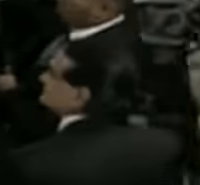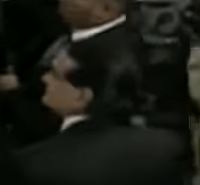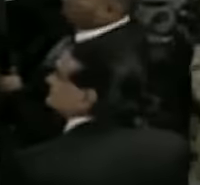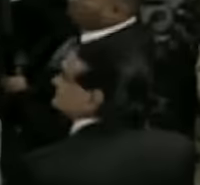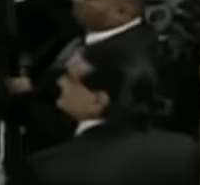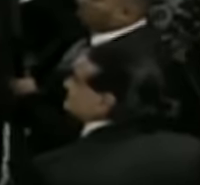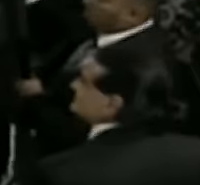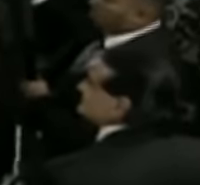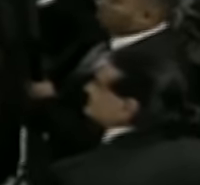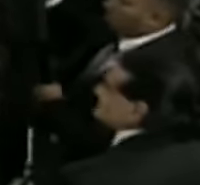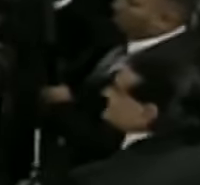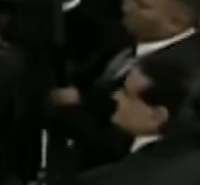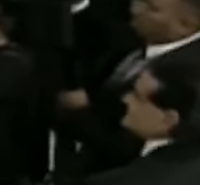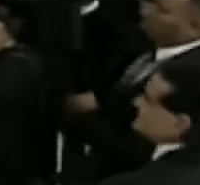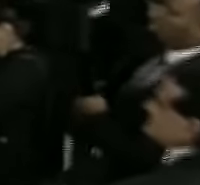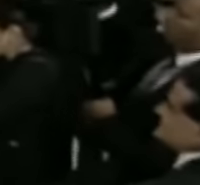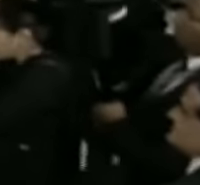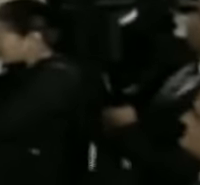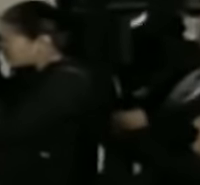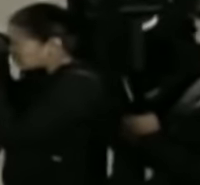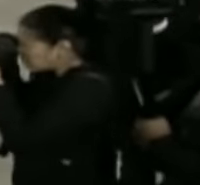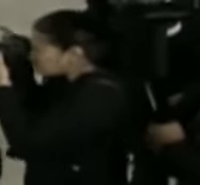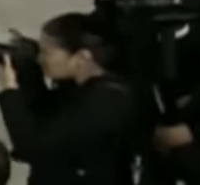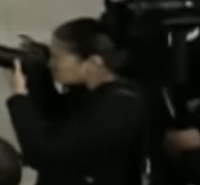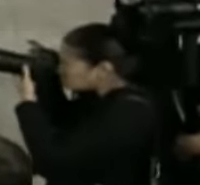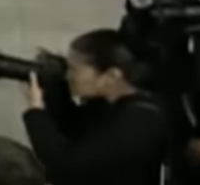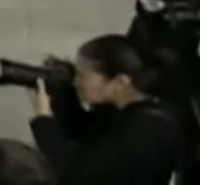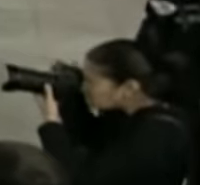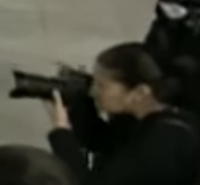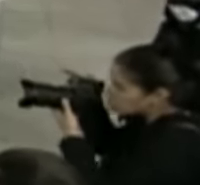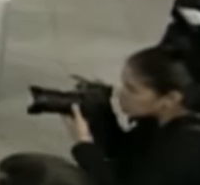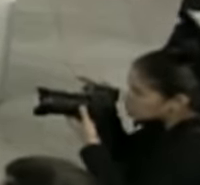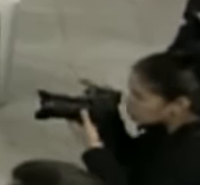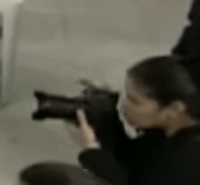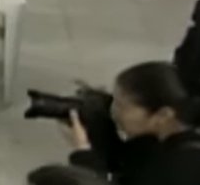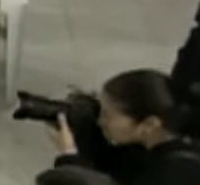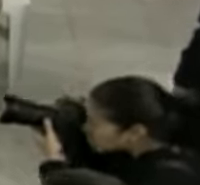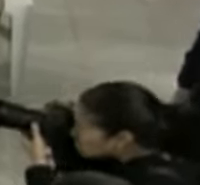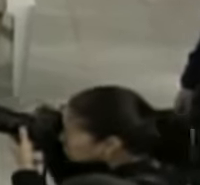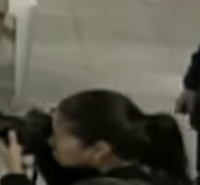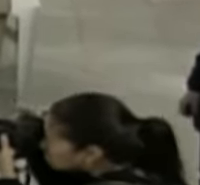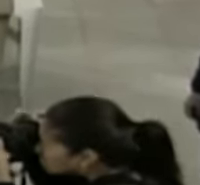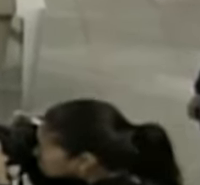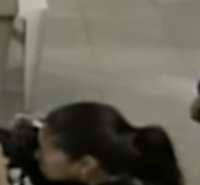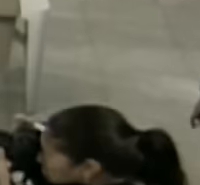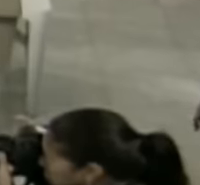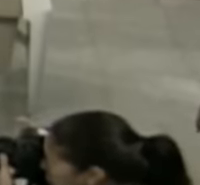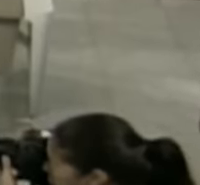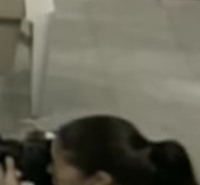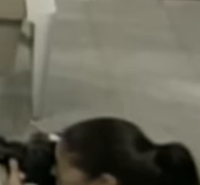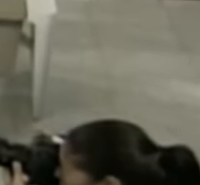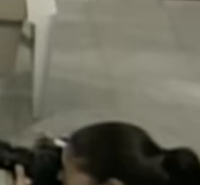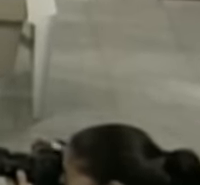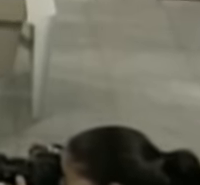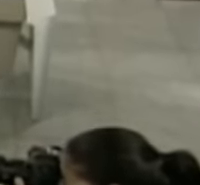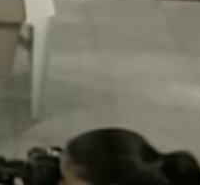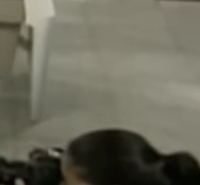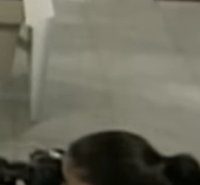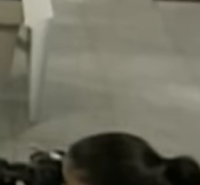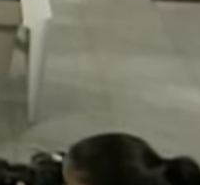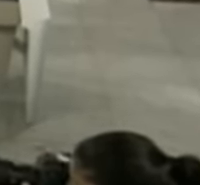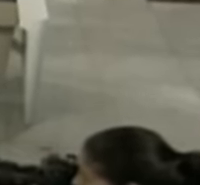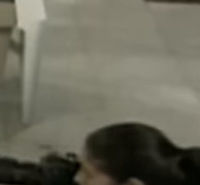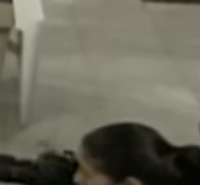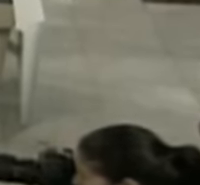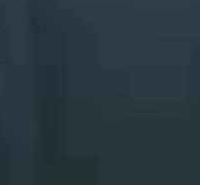de Venezuela. Allí conversan ambas autoridades, presidente de la República con el príncipe Arthur